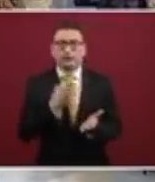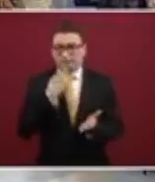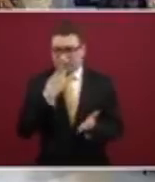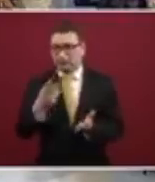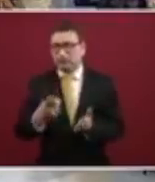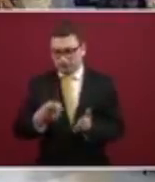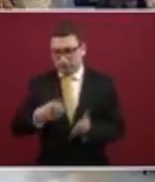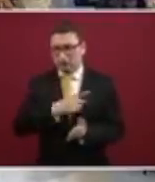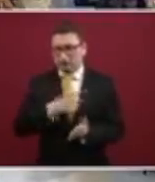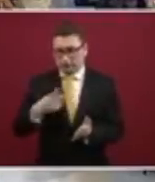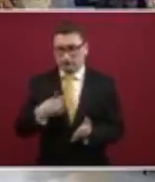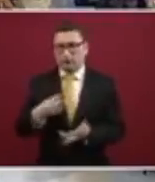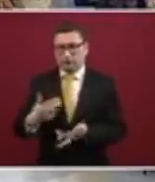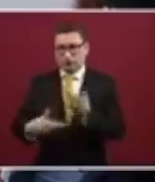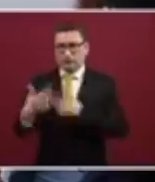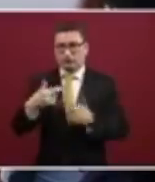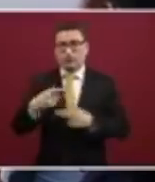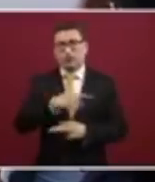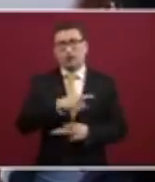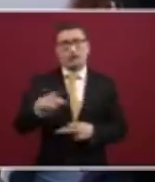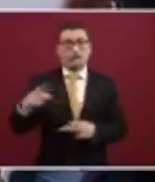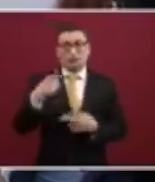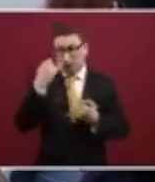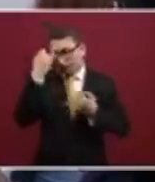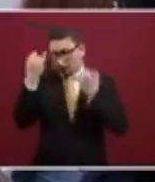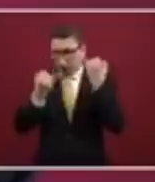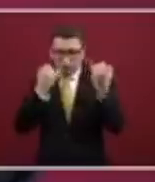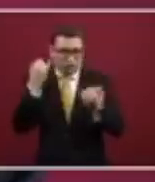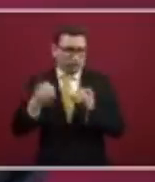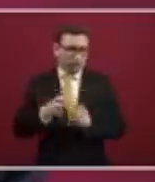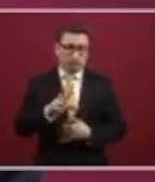hacer para que no vayan